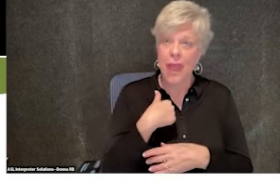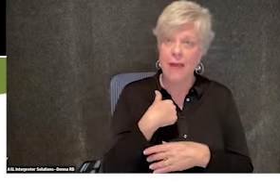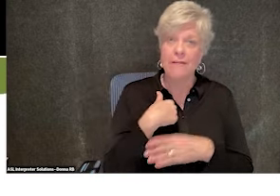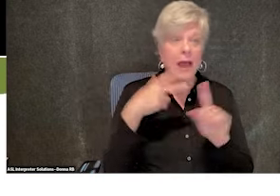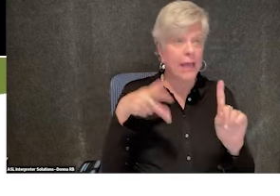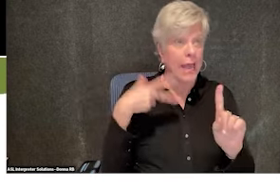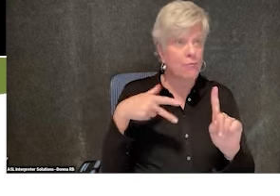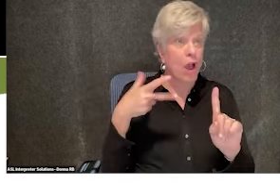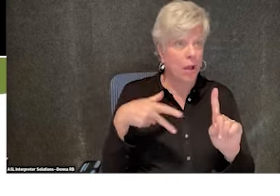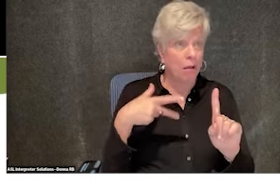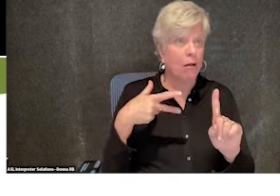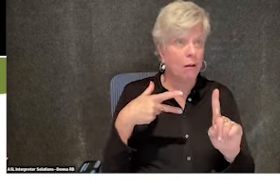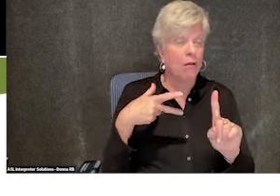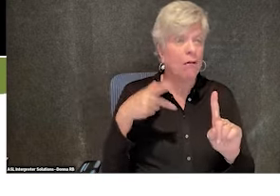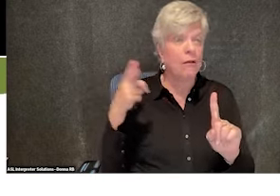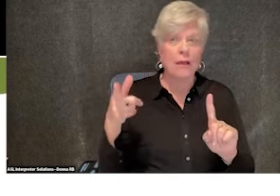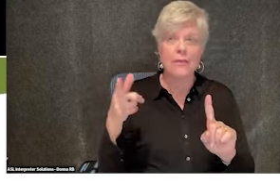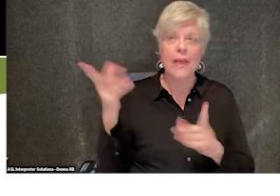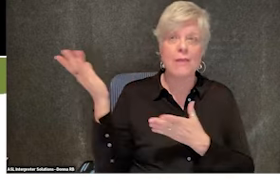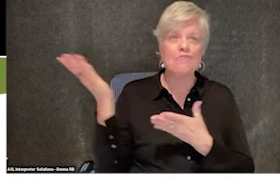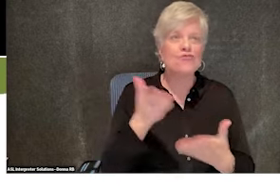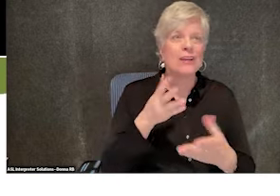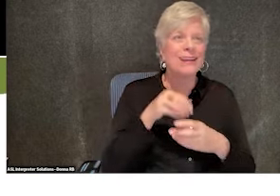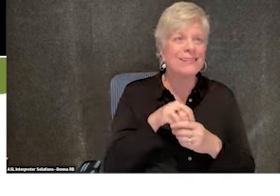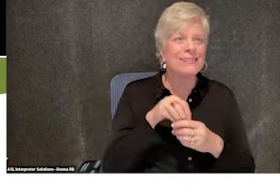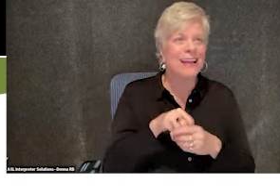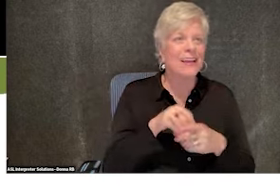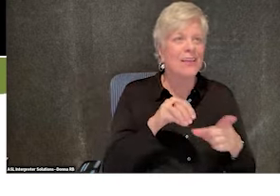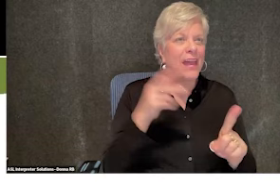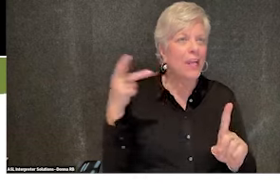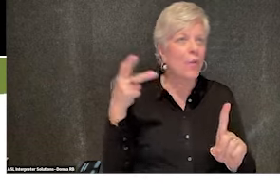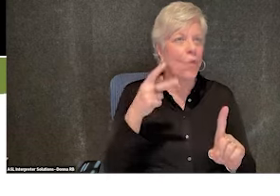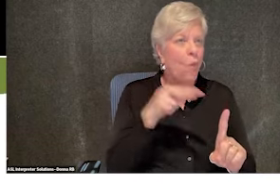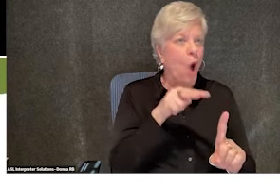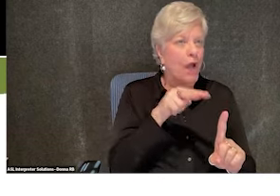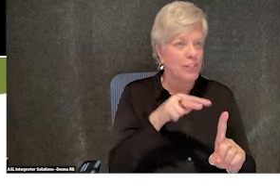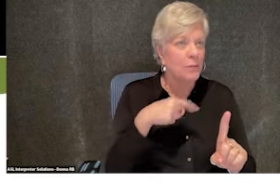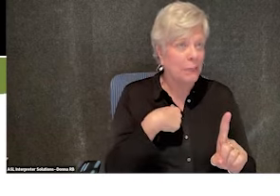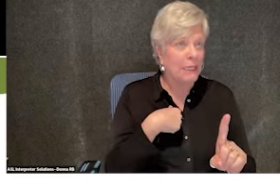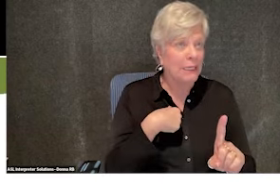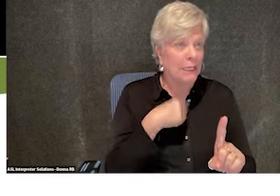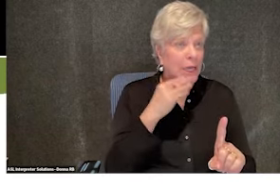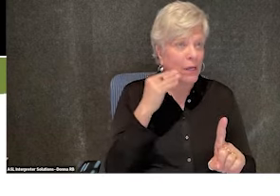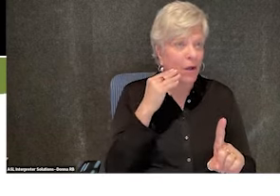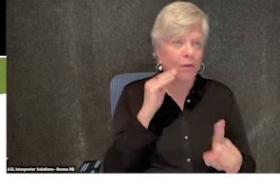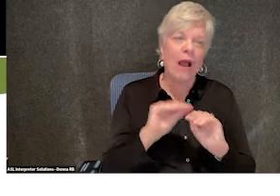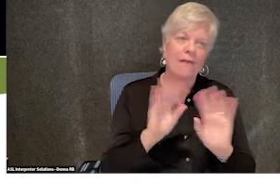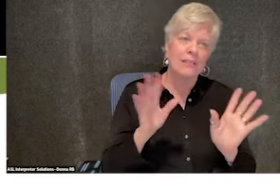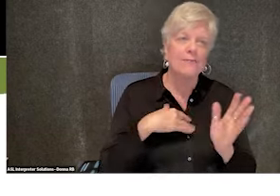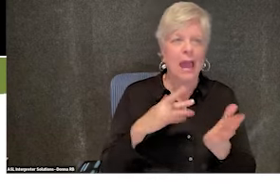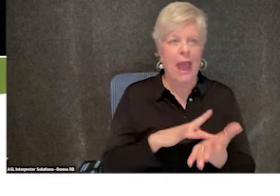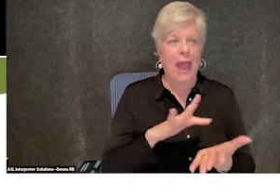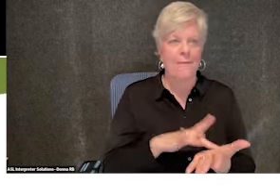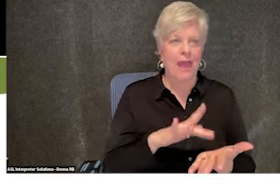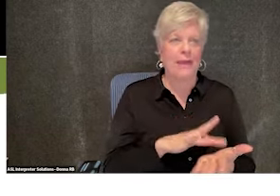les puedo enviar un mensaje de texto si necesito algo de ellos, pero si sucediera algo, también puedo ir a la